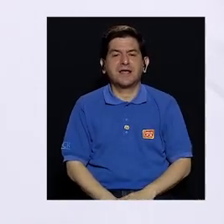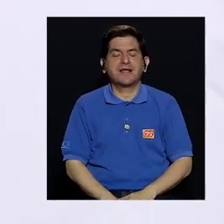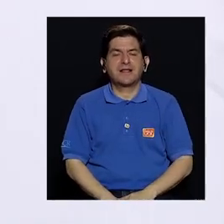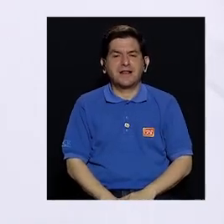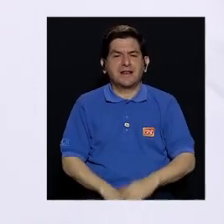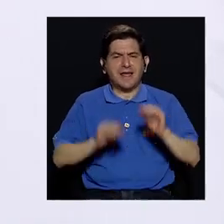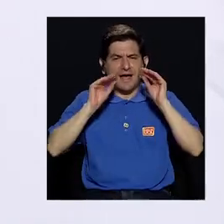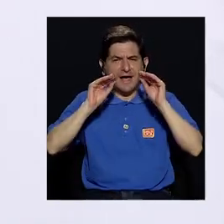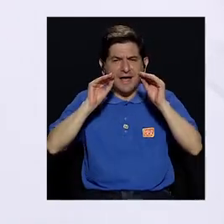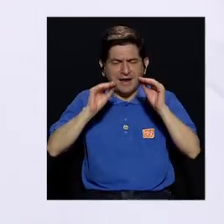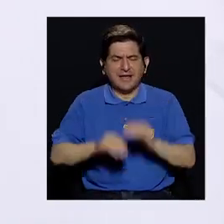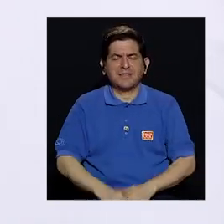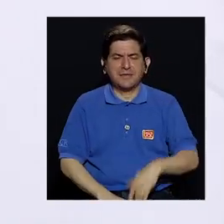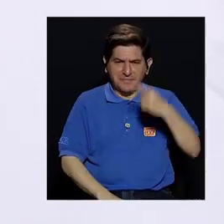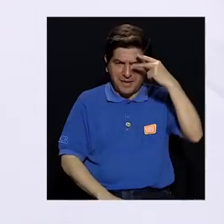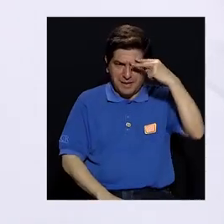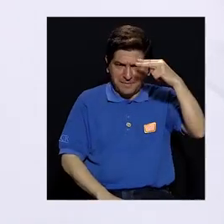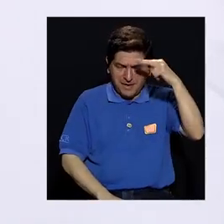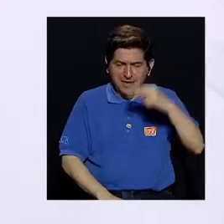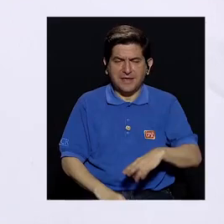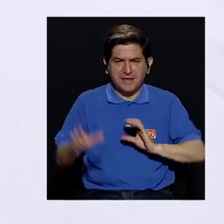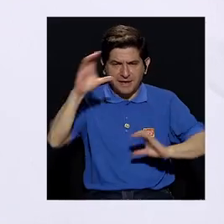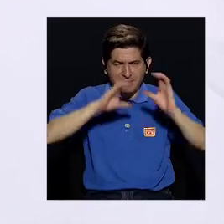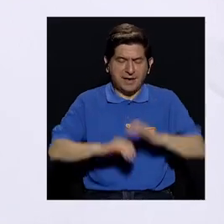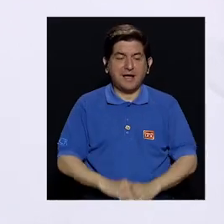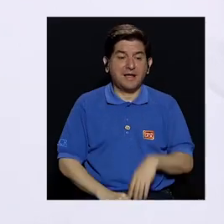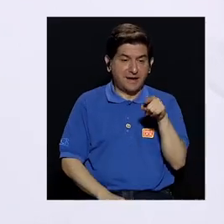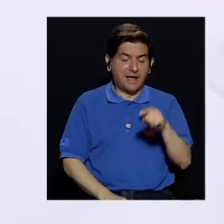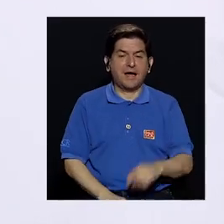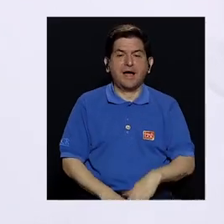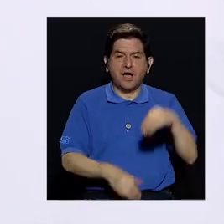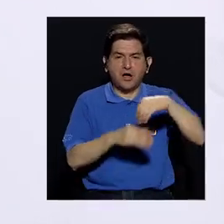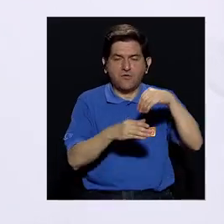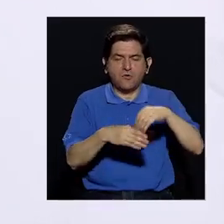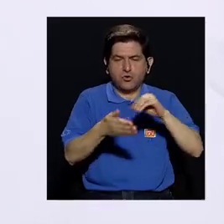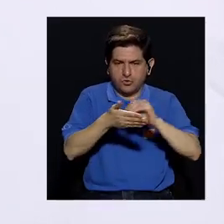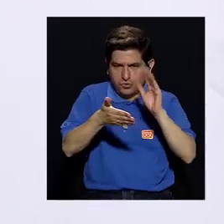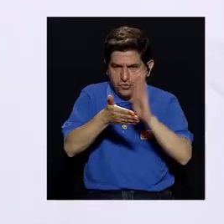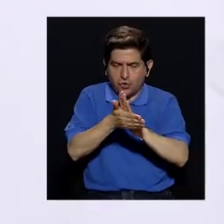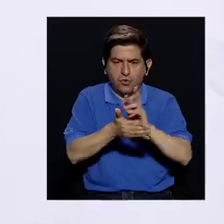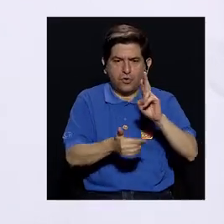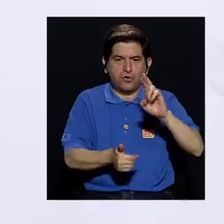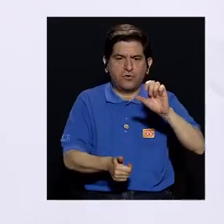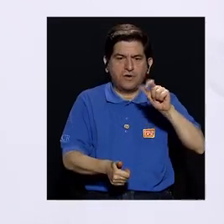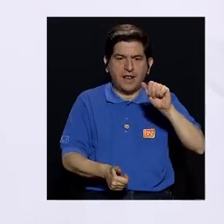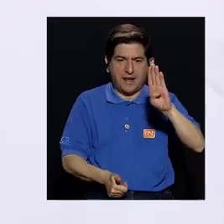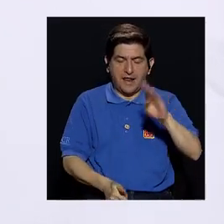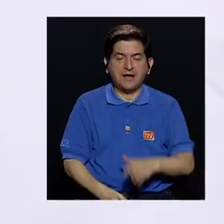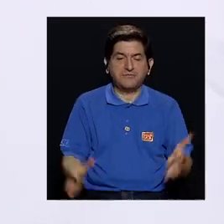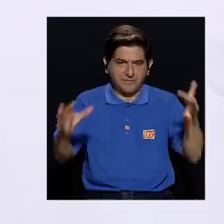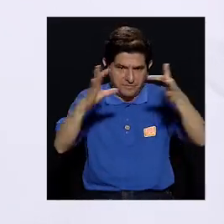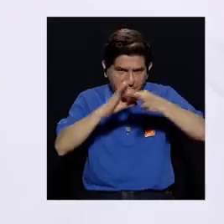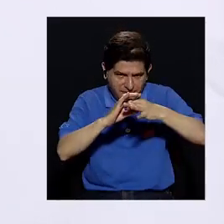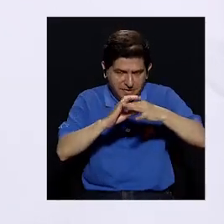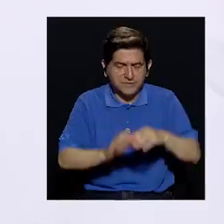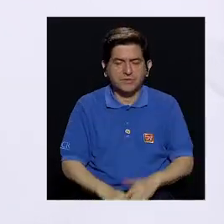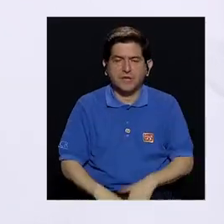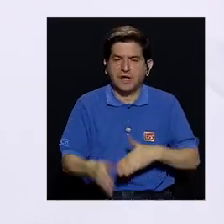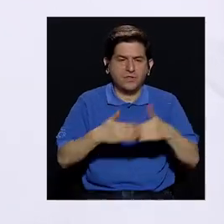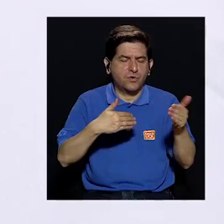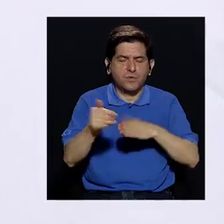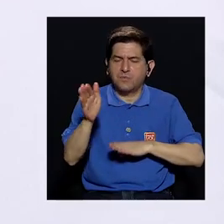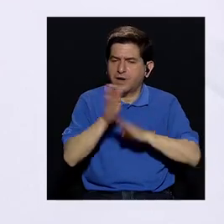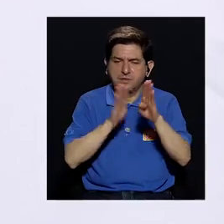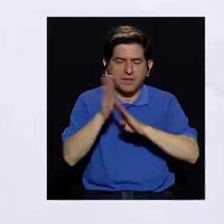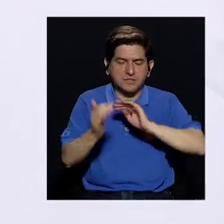de ciencias tiene un fondo especial etiquetado como regla que ofrece para actividades que tengan que ver con la regla aunque se